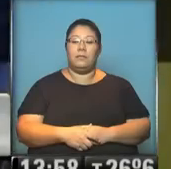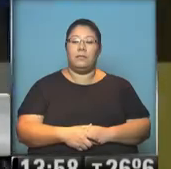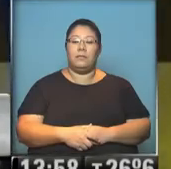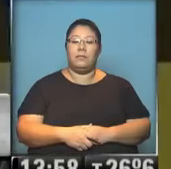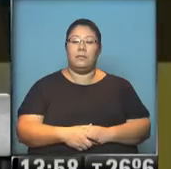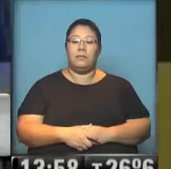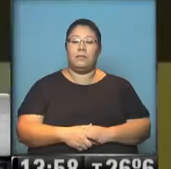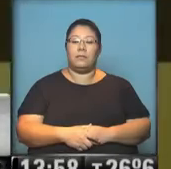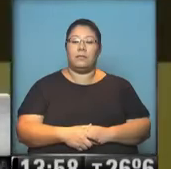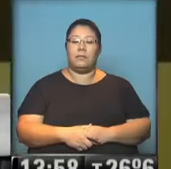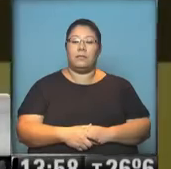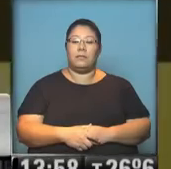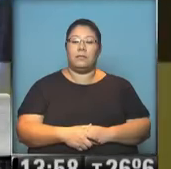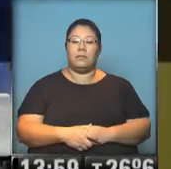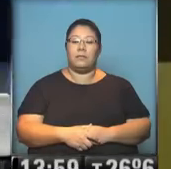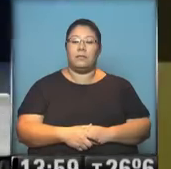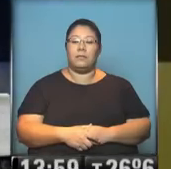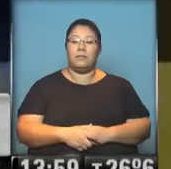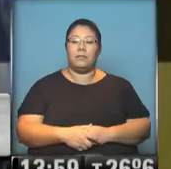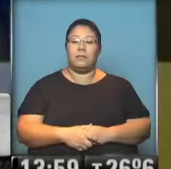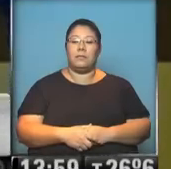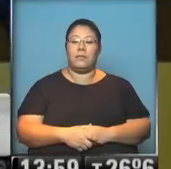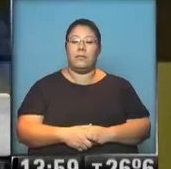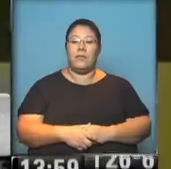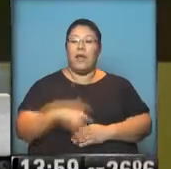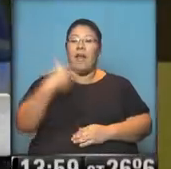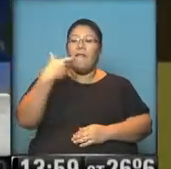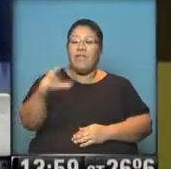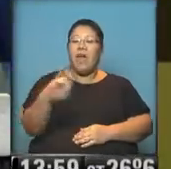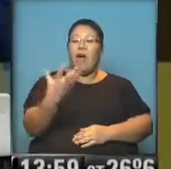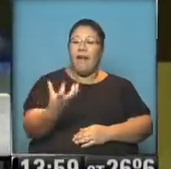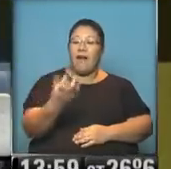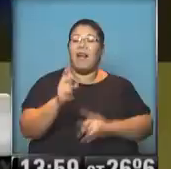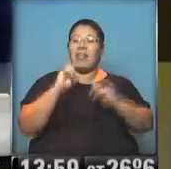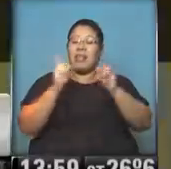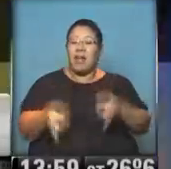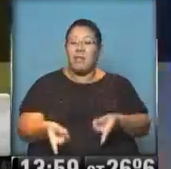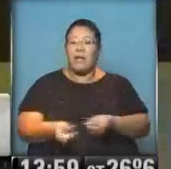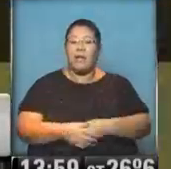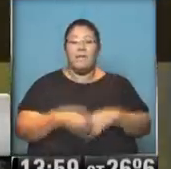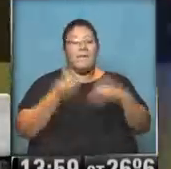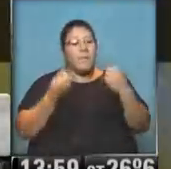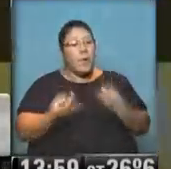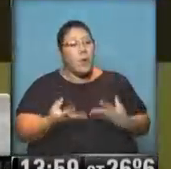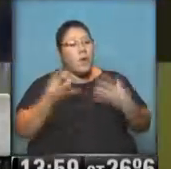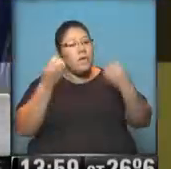¡Extraordinario! ¡Ey! ¡También! ¡También! ¡También! ¡Al video! ¡Changa!